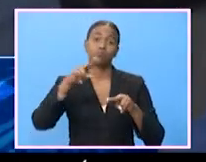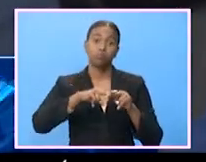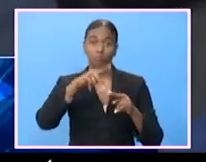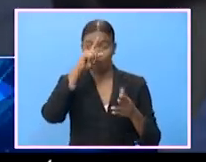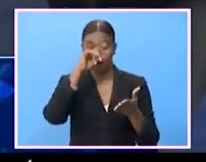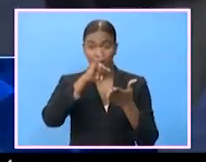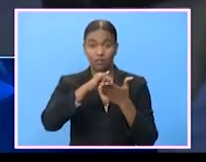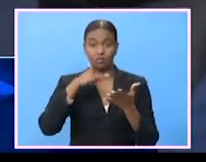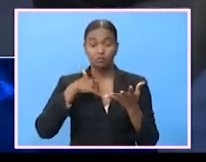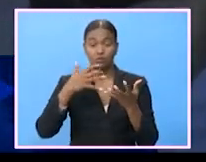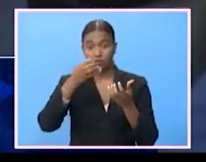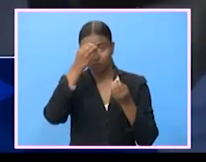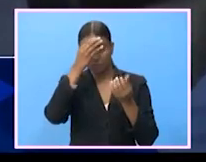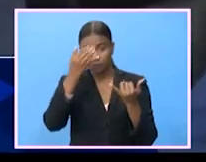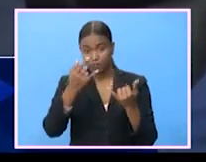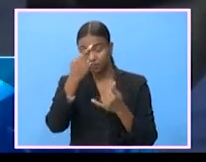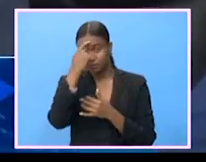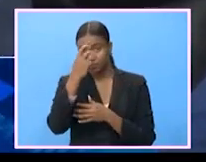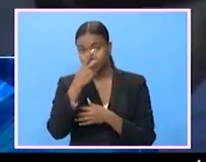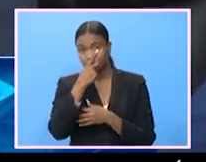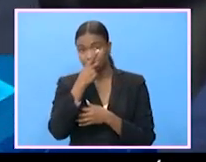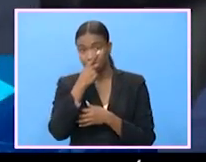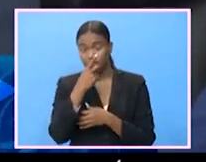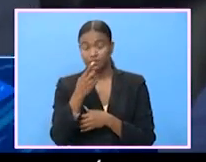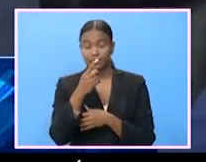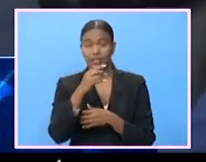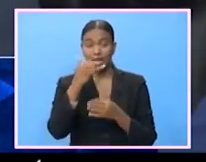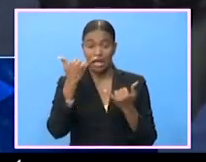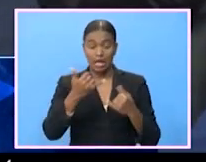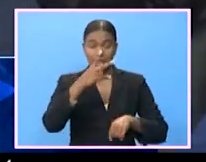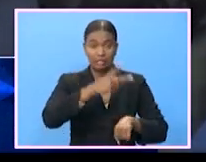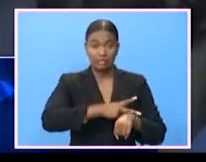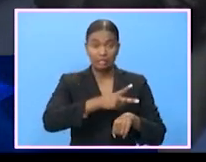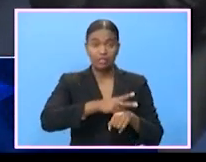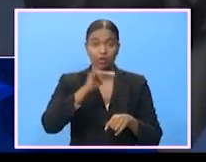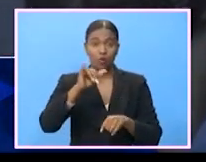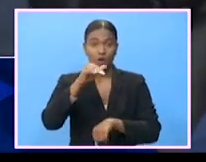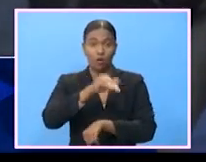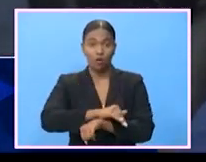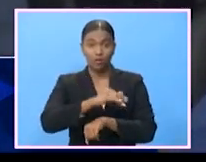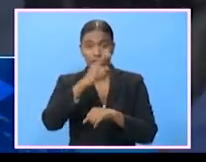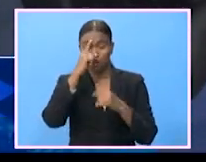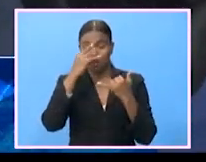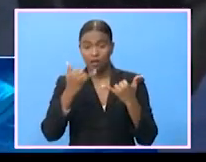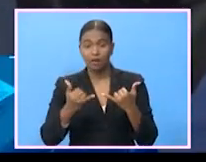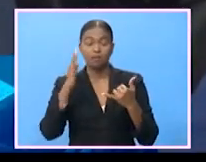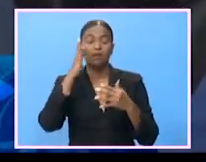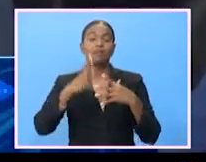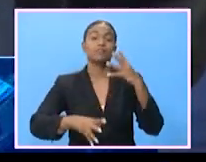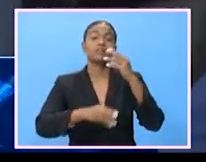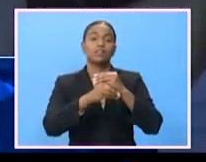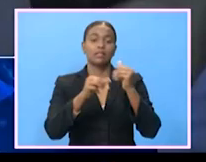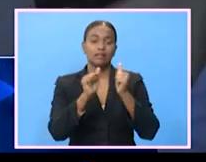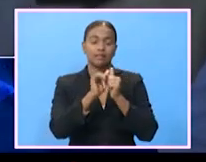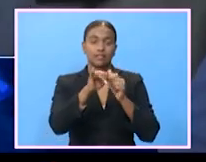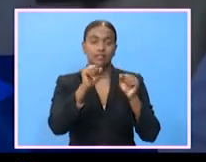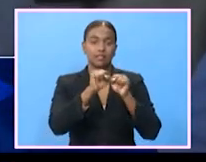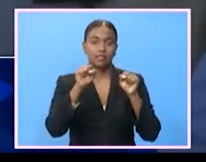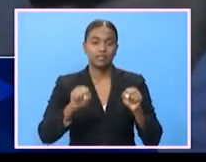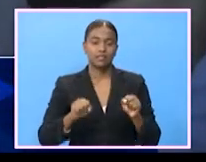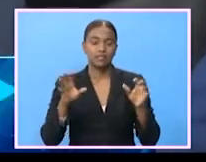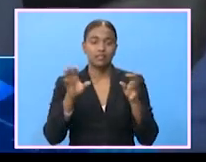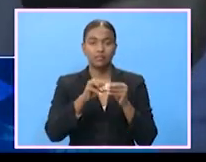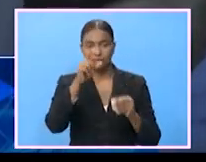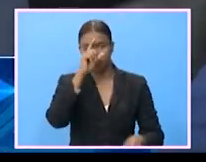eso quiero anunciarle al país que entre esta tarde y la noche de hoy se va a adicionar al sistema alrededor